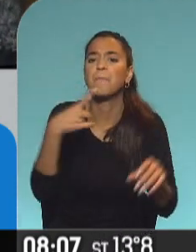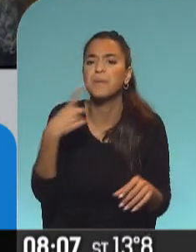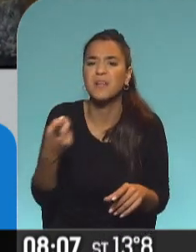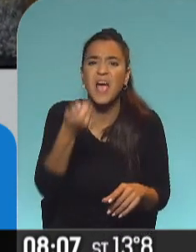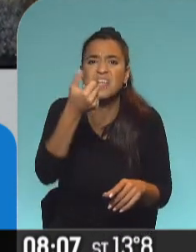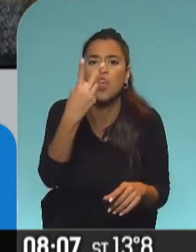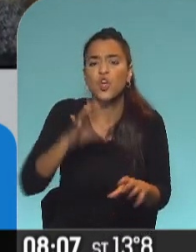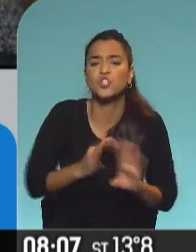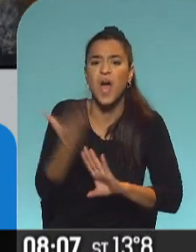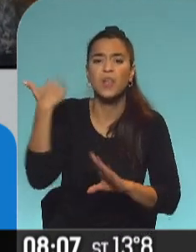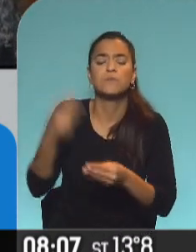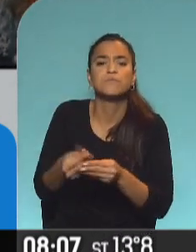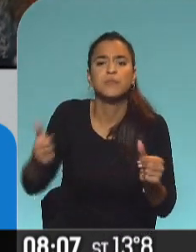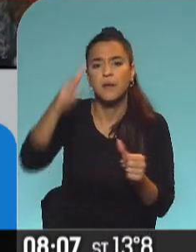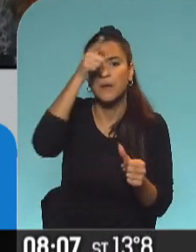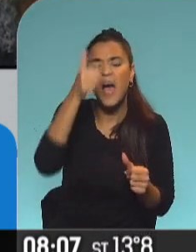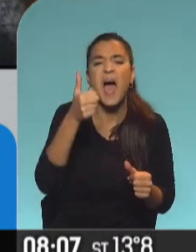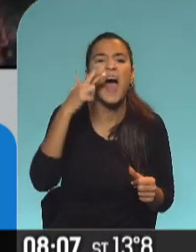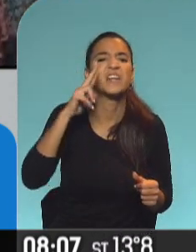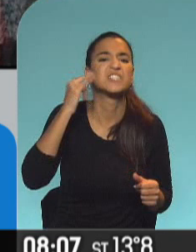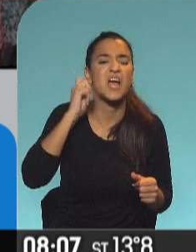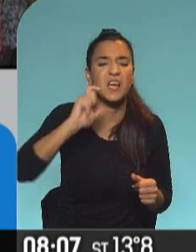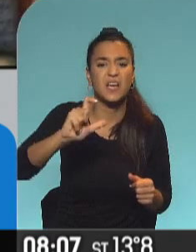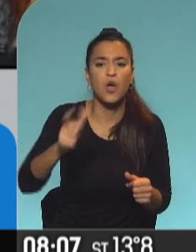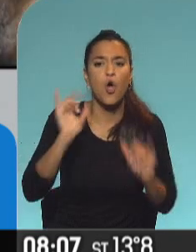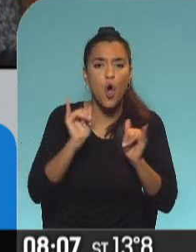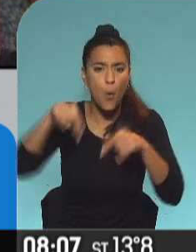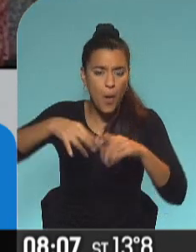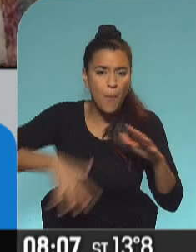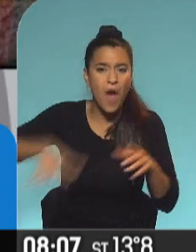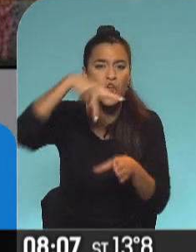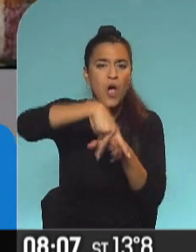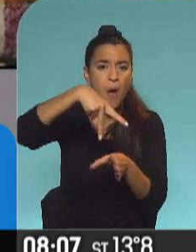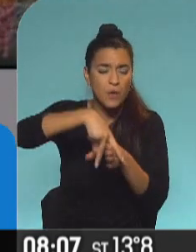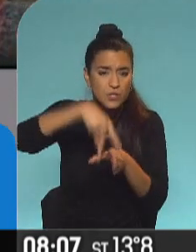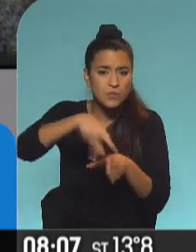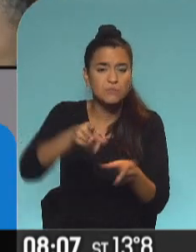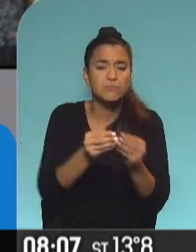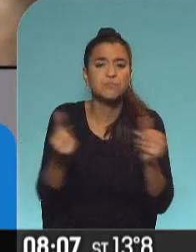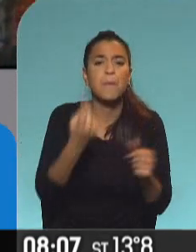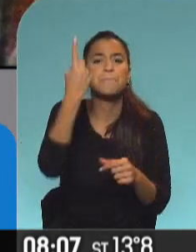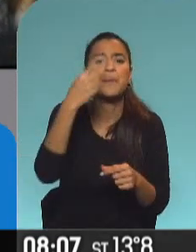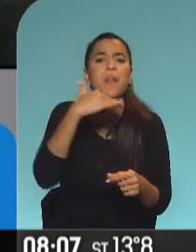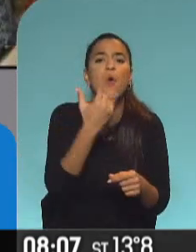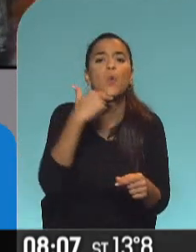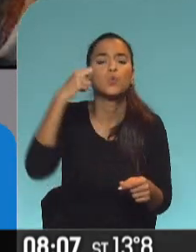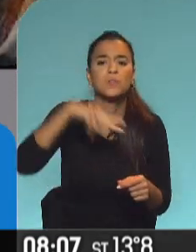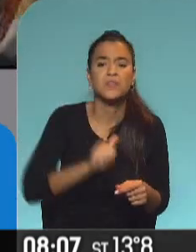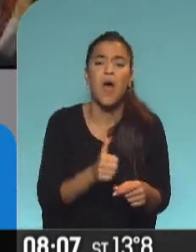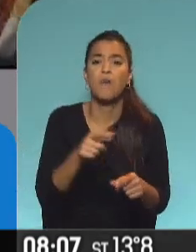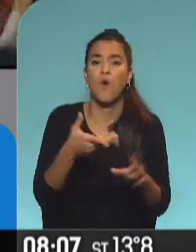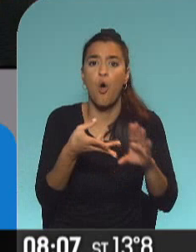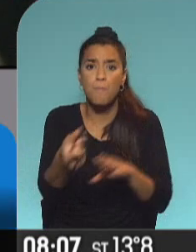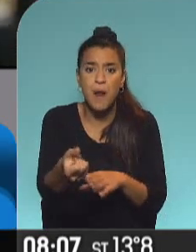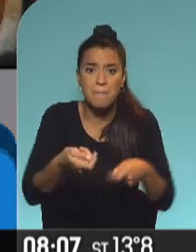casi 2 años desapareció el policía Arjac, un joven que era de este barrio de Caballito, desapareció en primera junta, fue a comprar una pala, nunca más